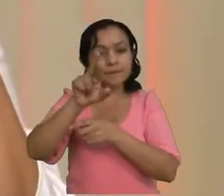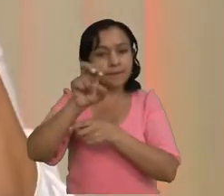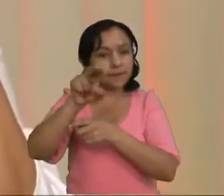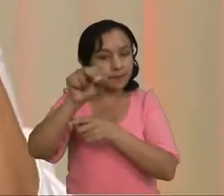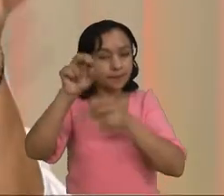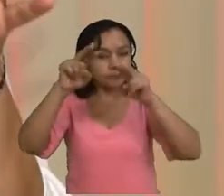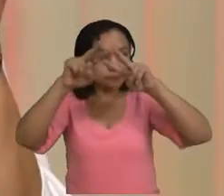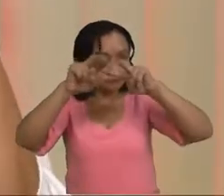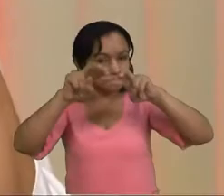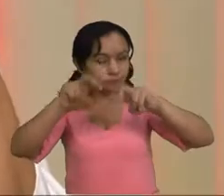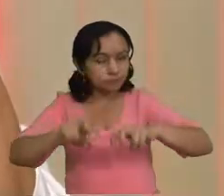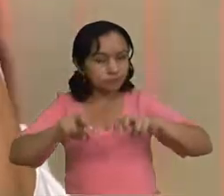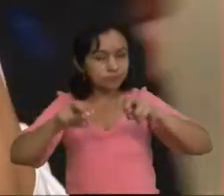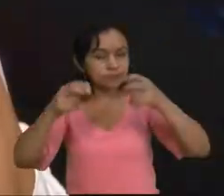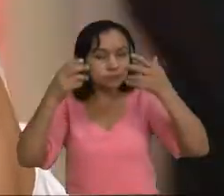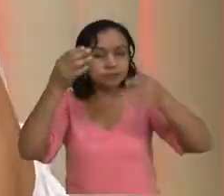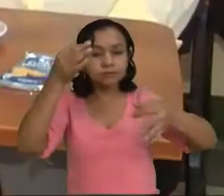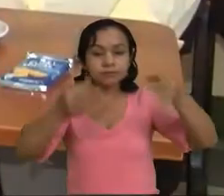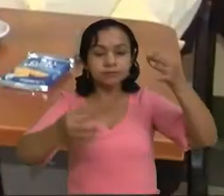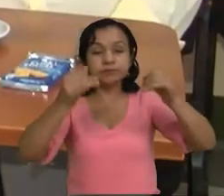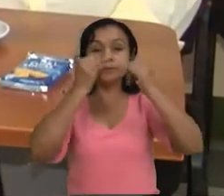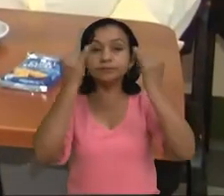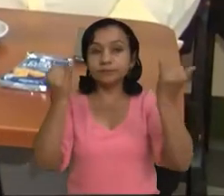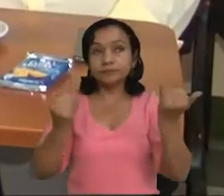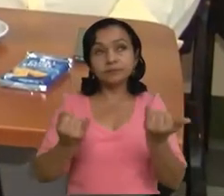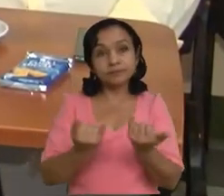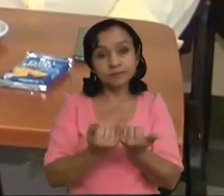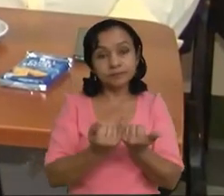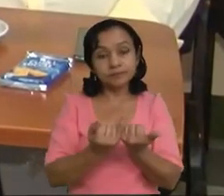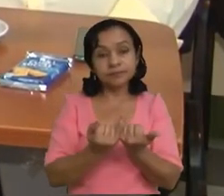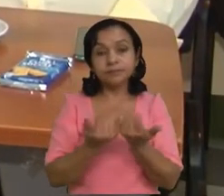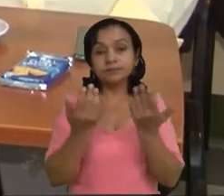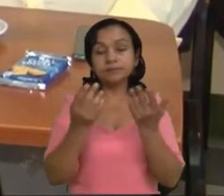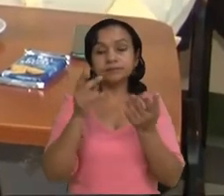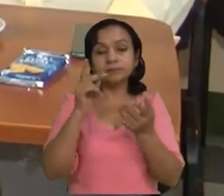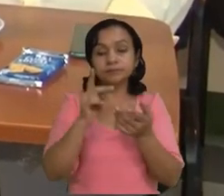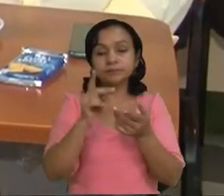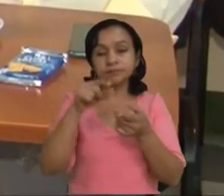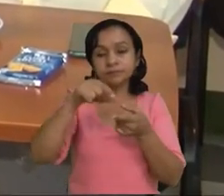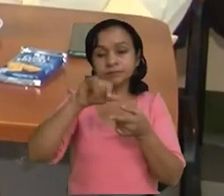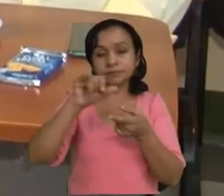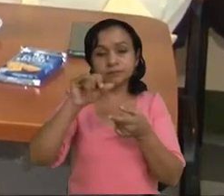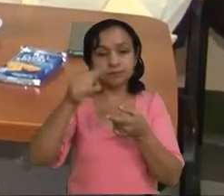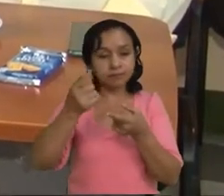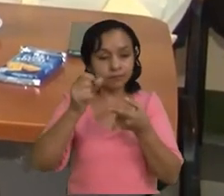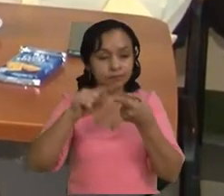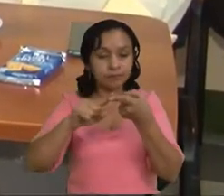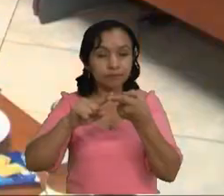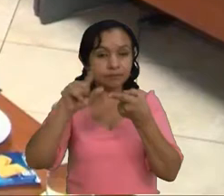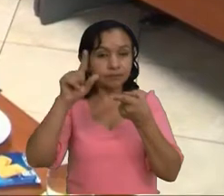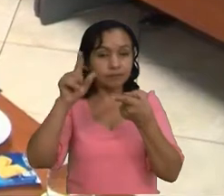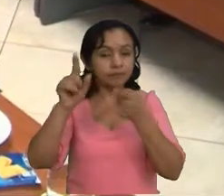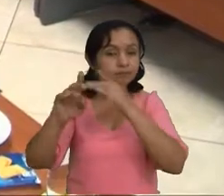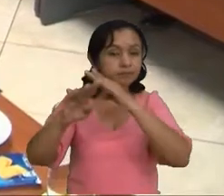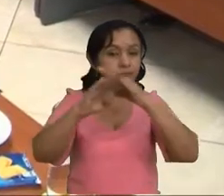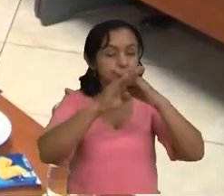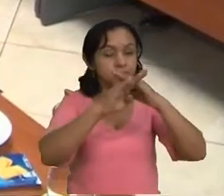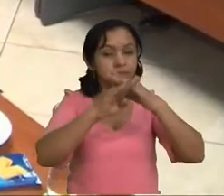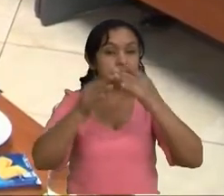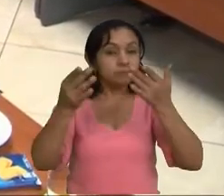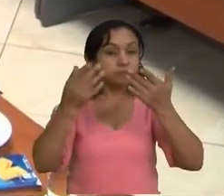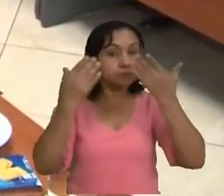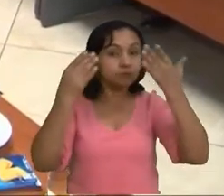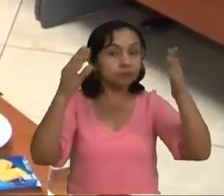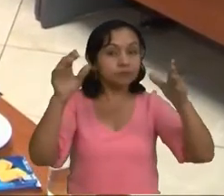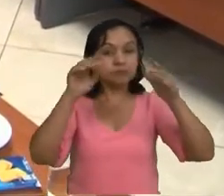revisión de instrumentos jurídicos internacionales, tales como el protocolo de Kigali, el cual contempla la eliminación de sustancias agotadoras